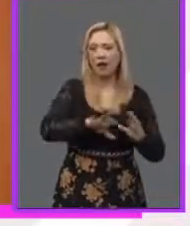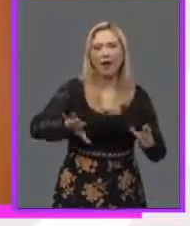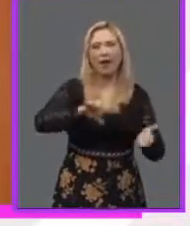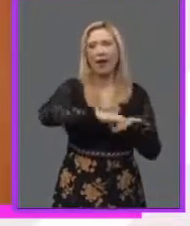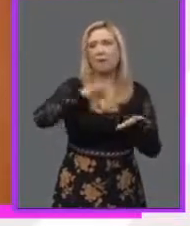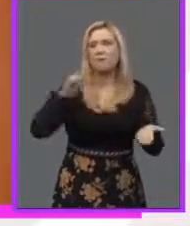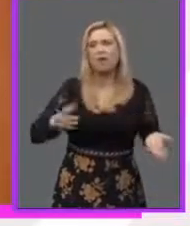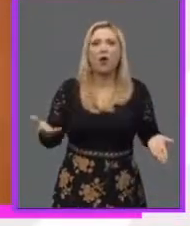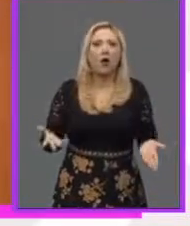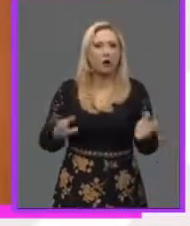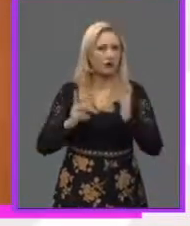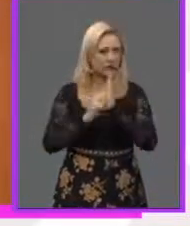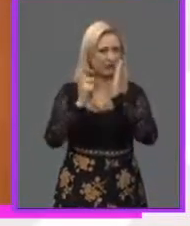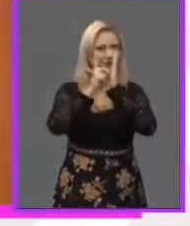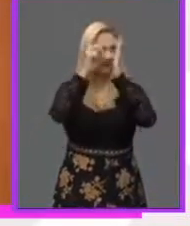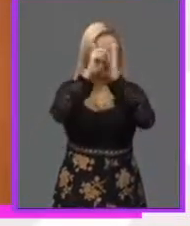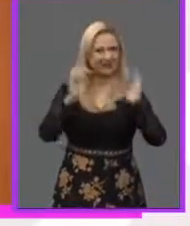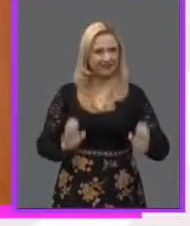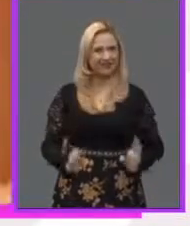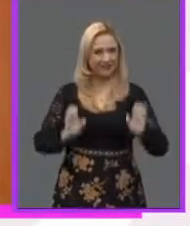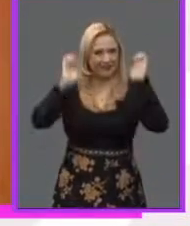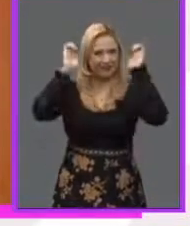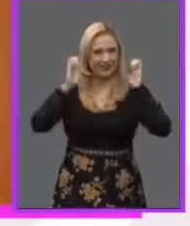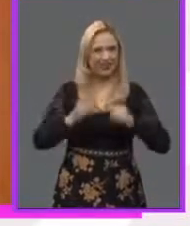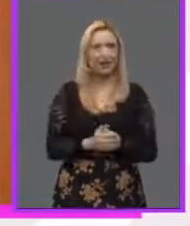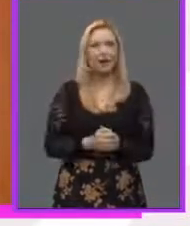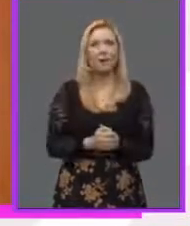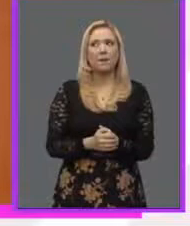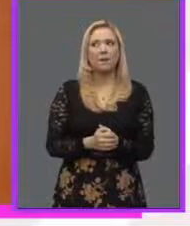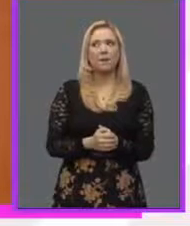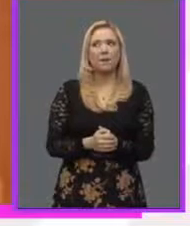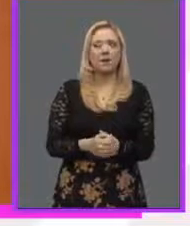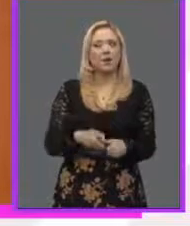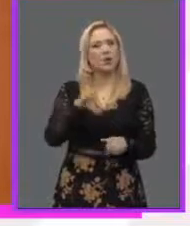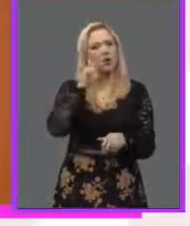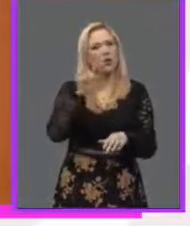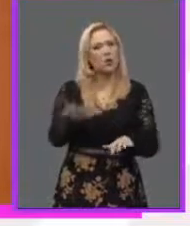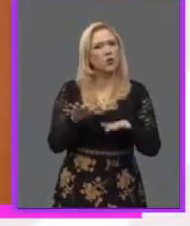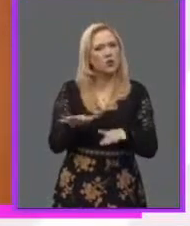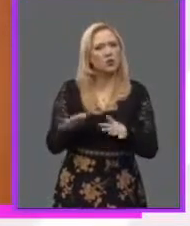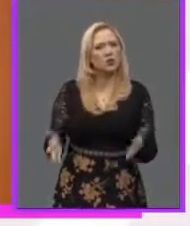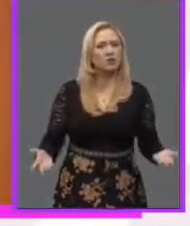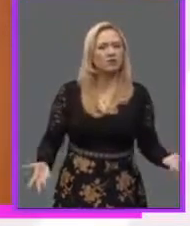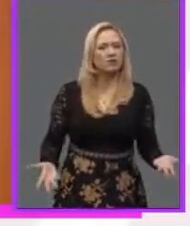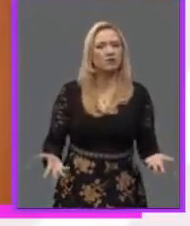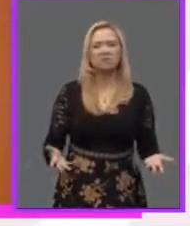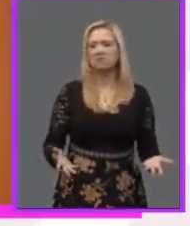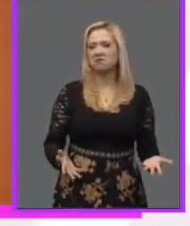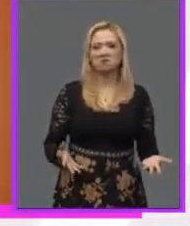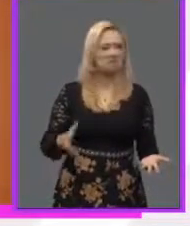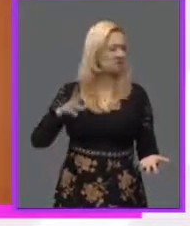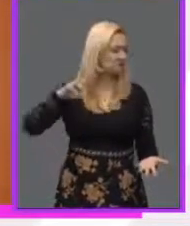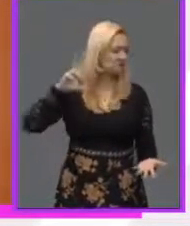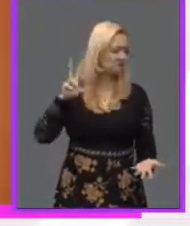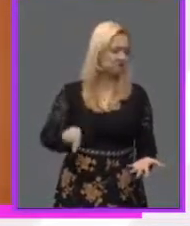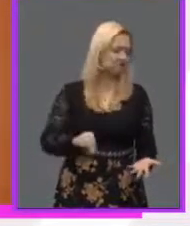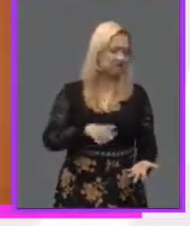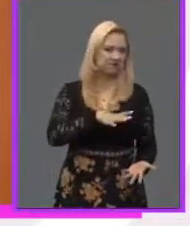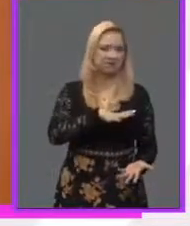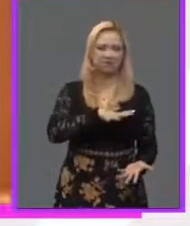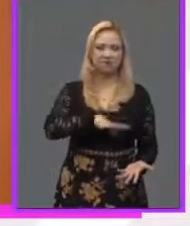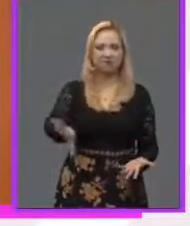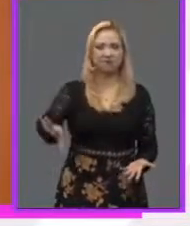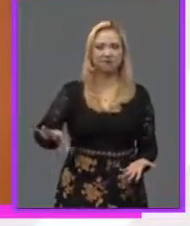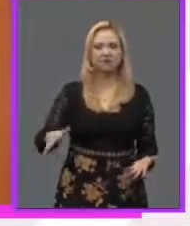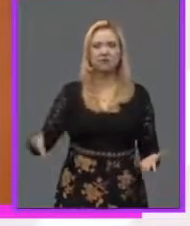viviendas colectivas, por ejemplo, como unidades habitacionales, condominios, se hace evidente en casos donde se niega